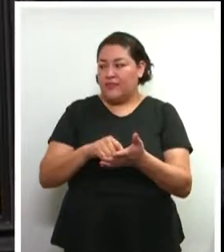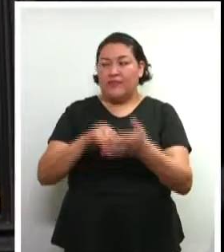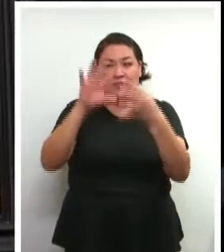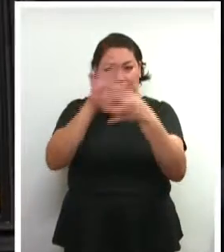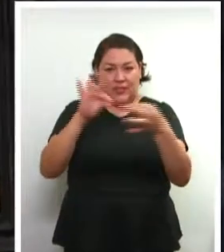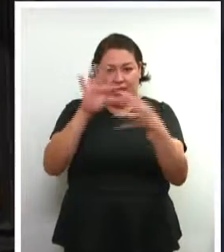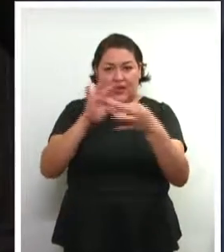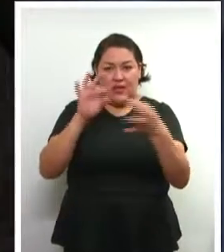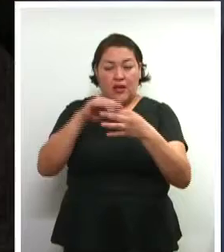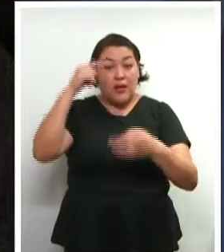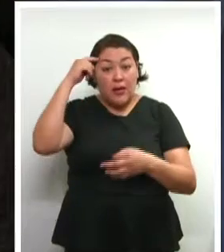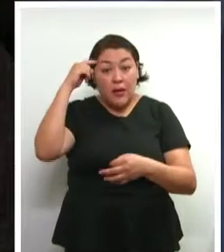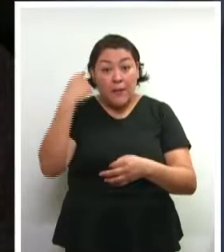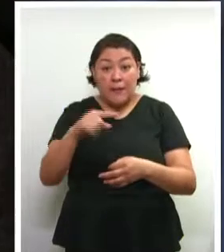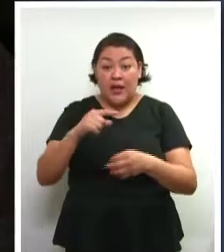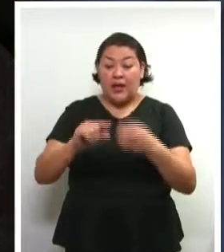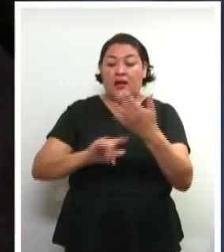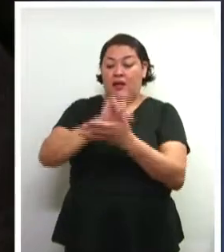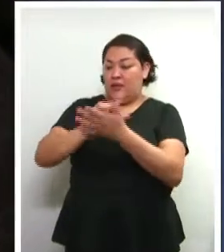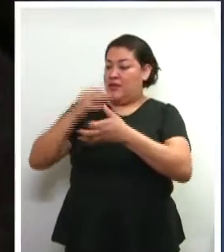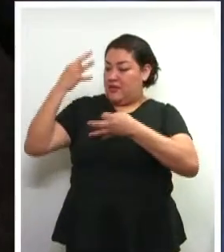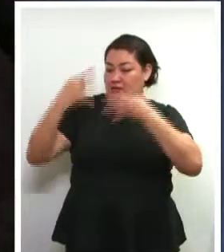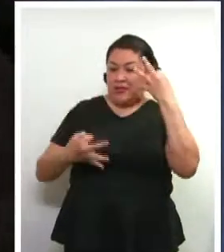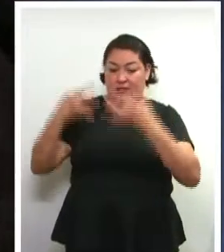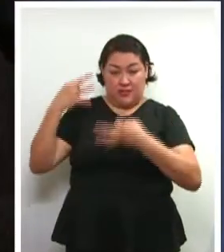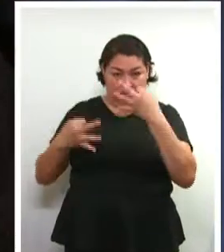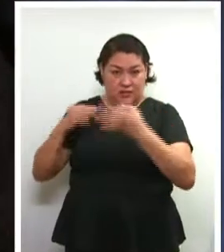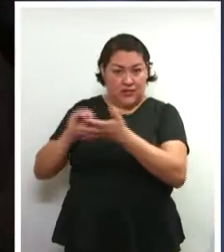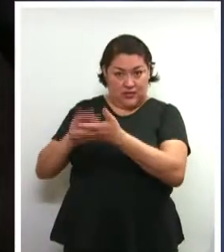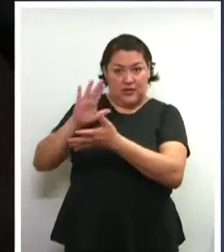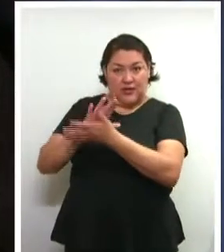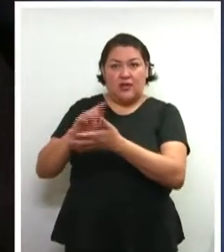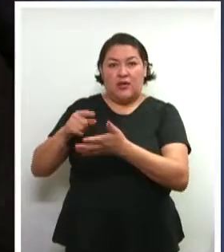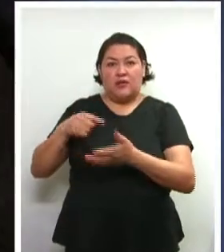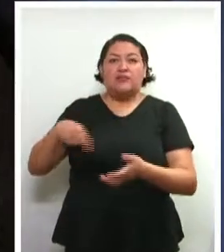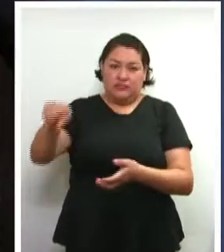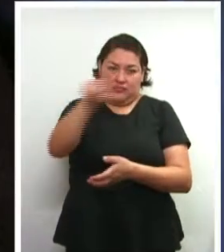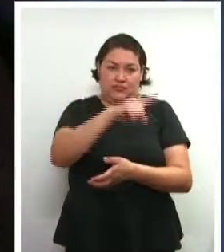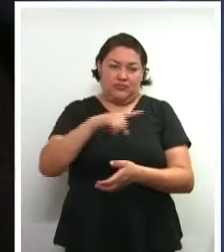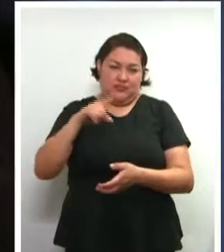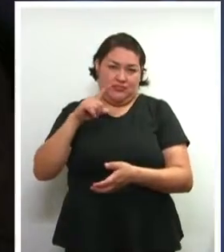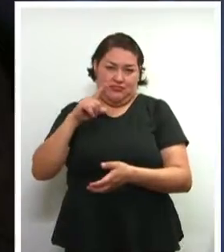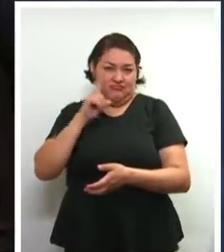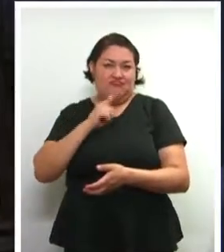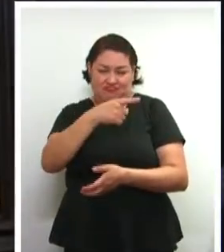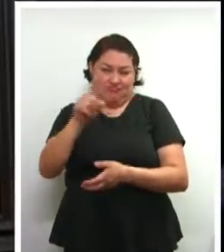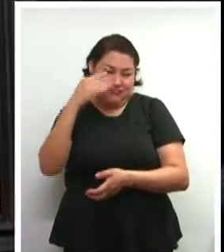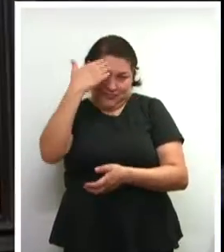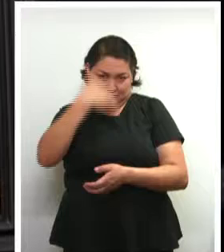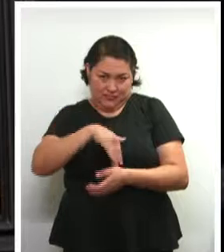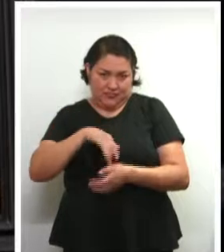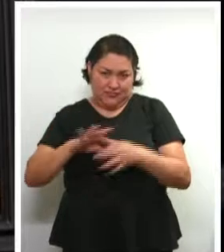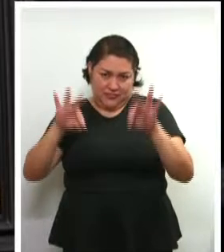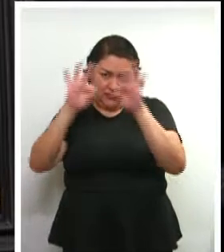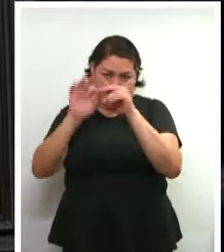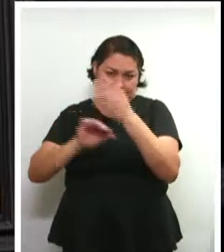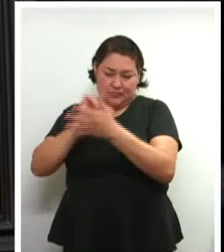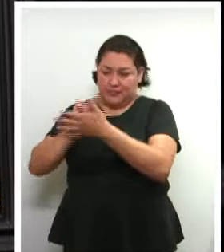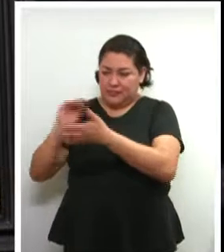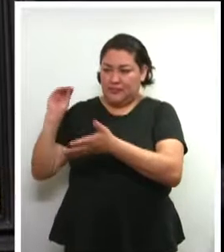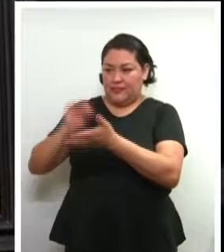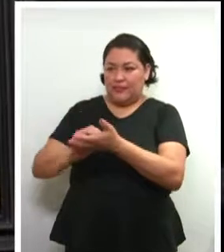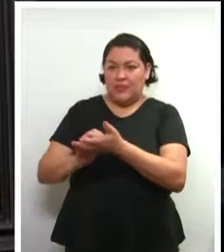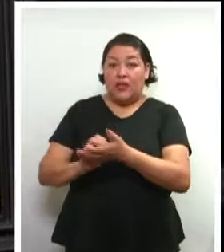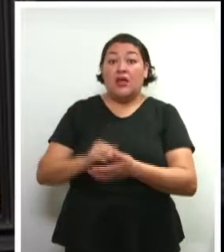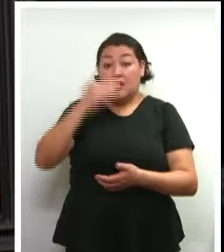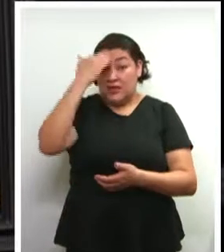para acreditar el interés jurídico, que seguramente que nuestras compañeras ministras saben que es tan importante, el simple hecho de ser